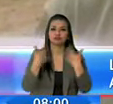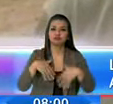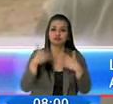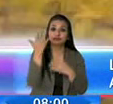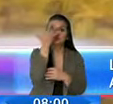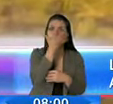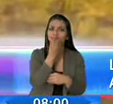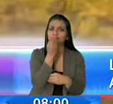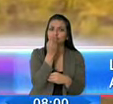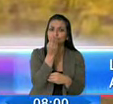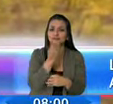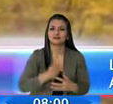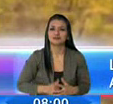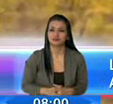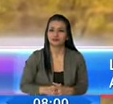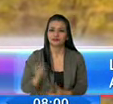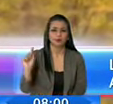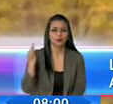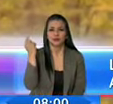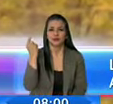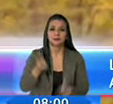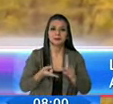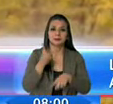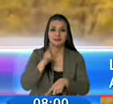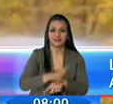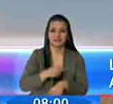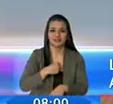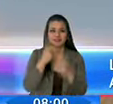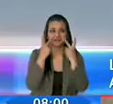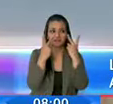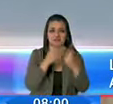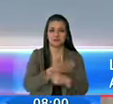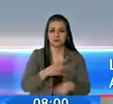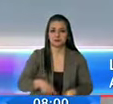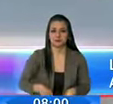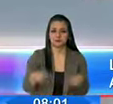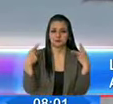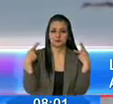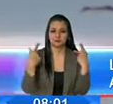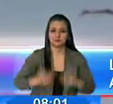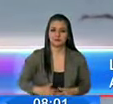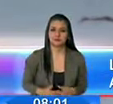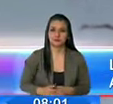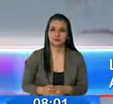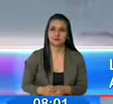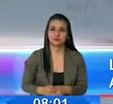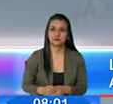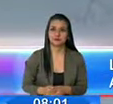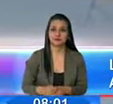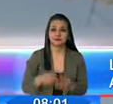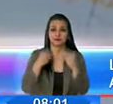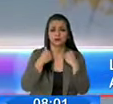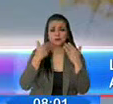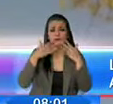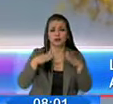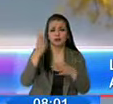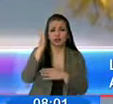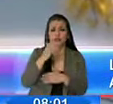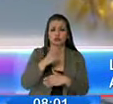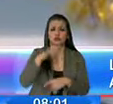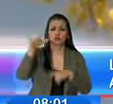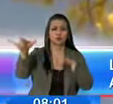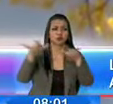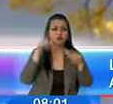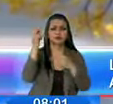es único y primera cosa en mi vida que veo eso. A la bendición de Dios he viajado por muchos lugares del mundo.